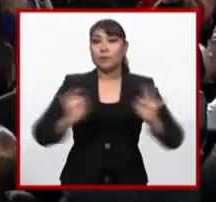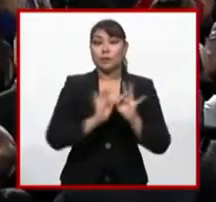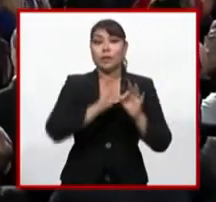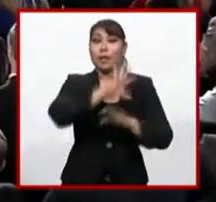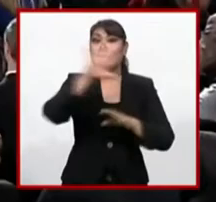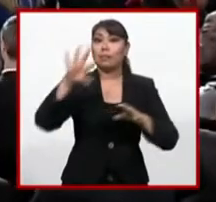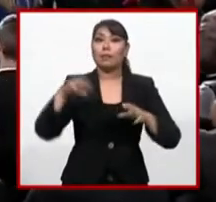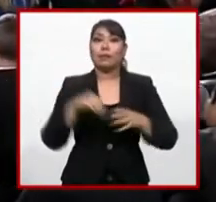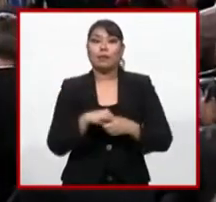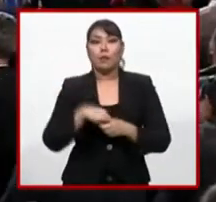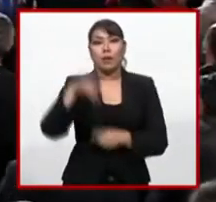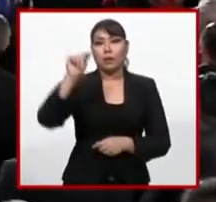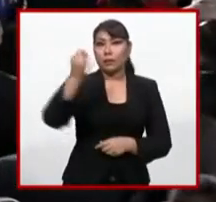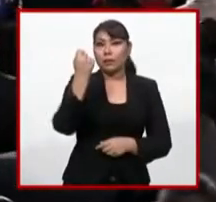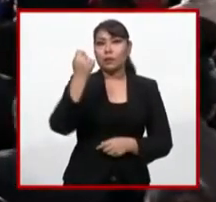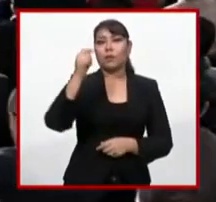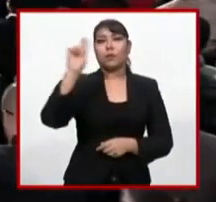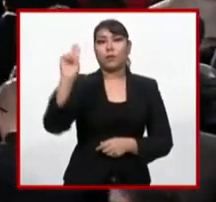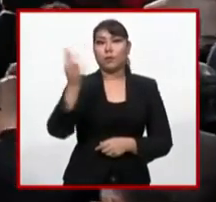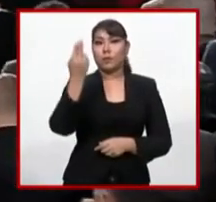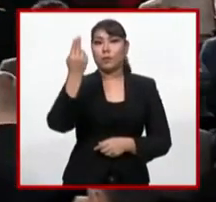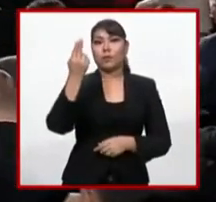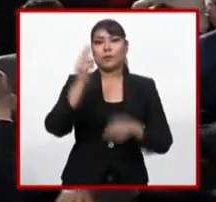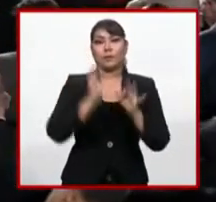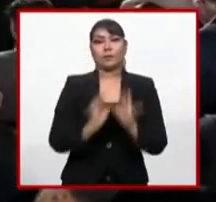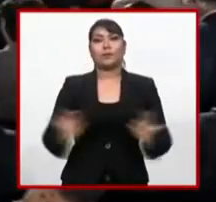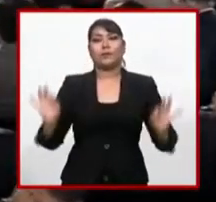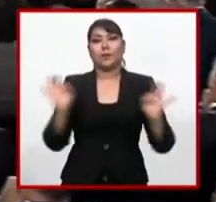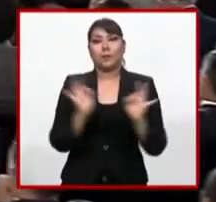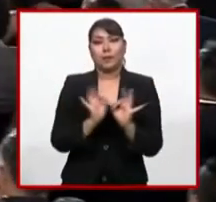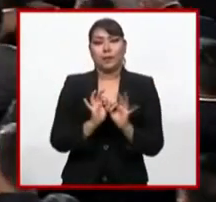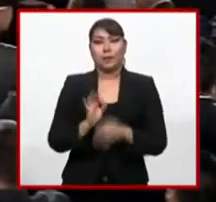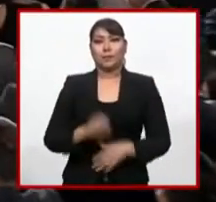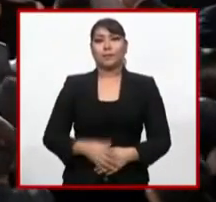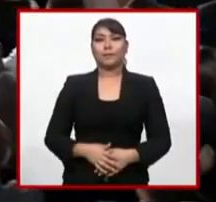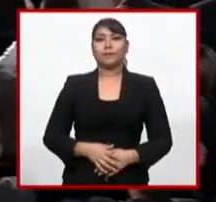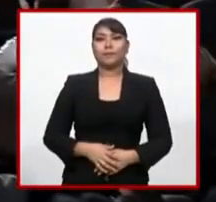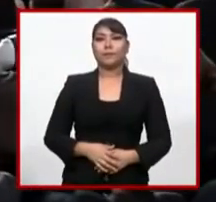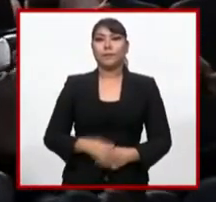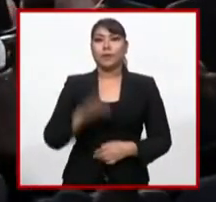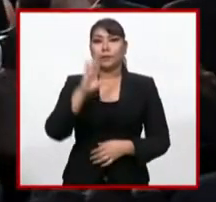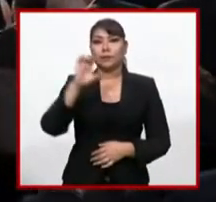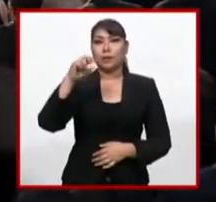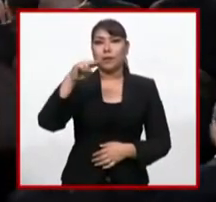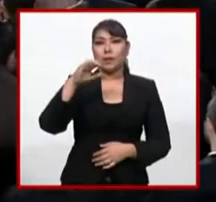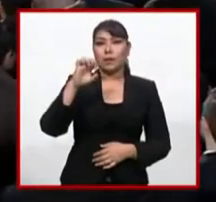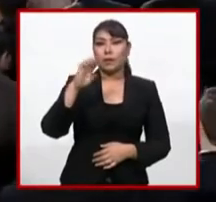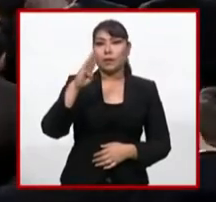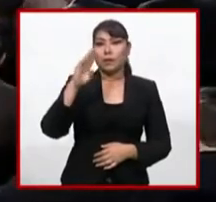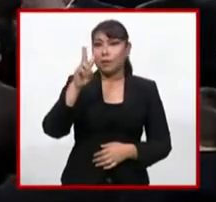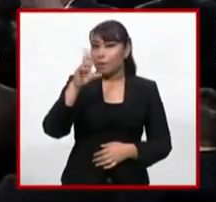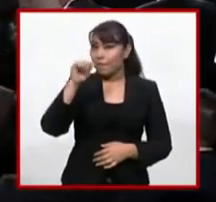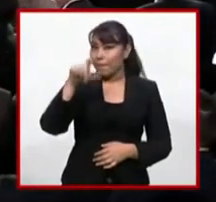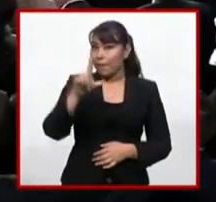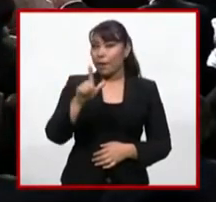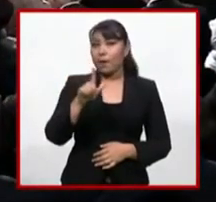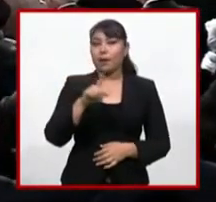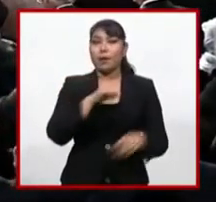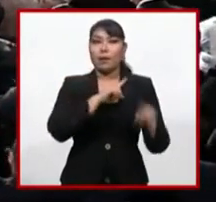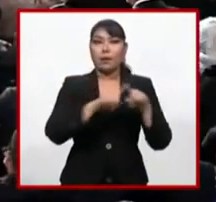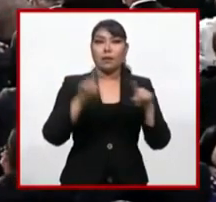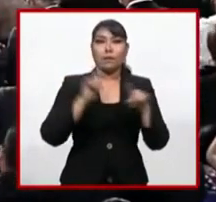sistemas tecnológicos y de universidades, de acuerdo a datos de Ceneval, las carreras de